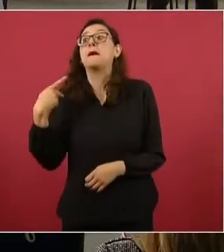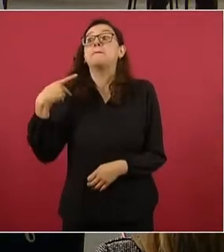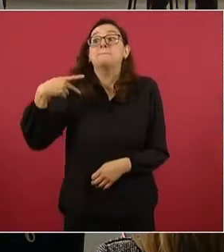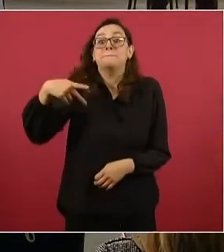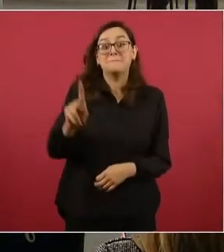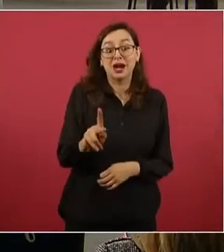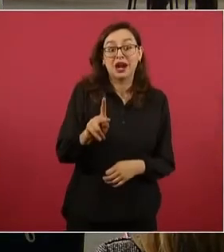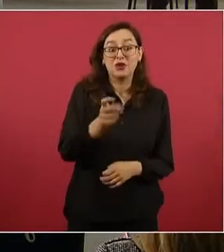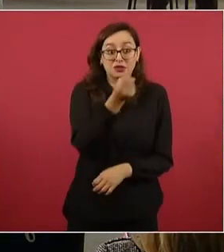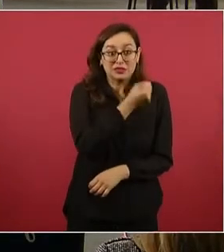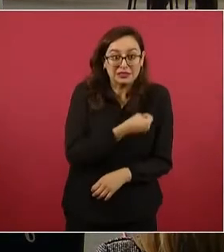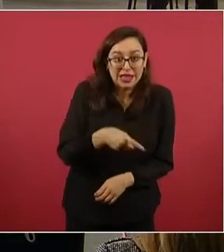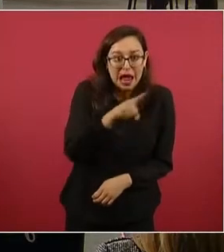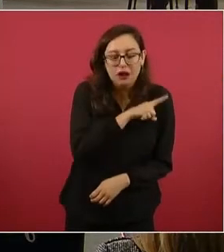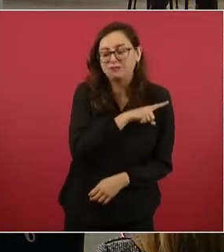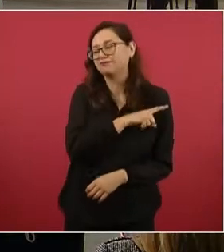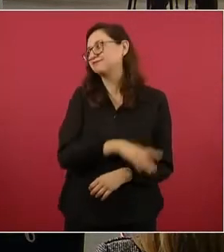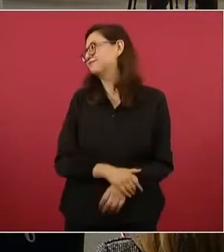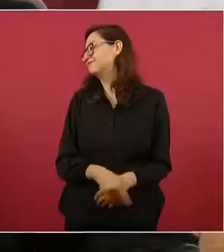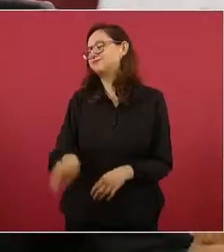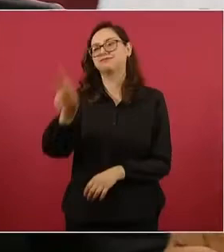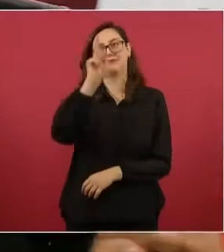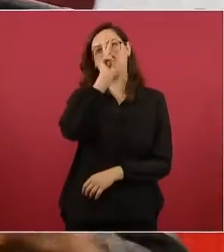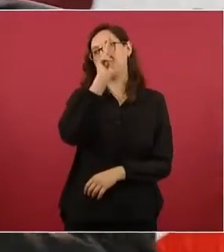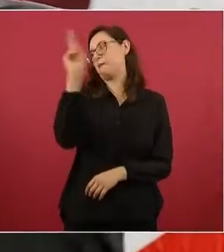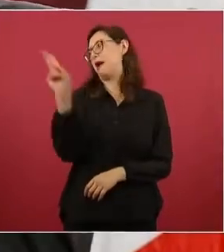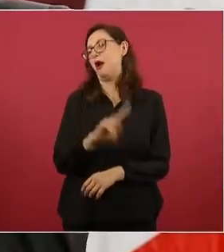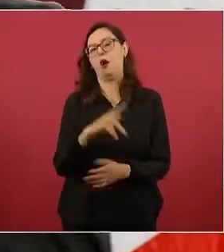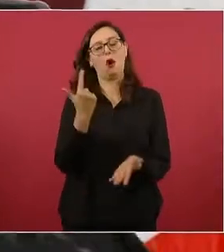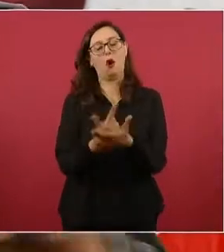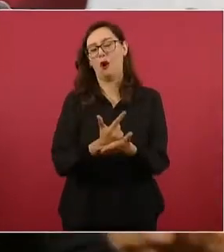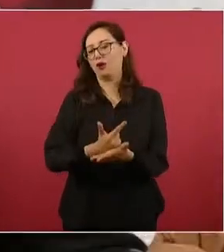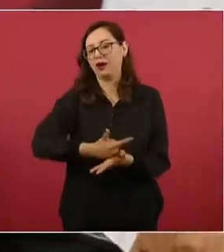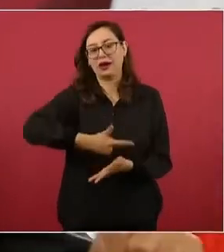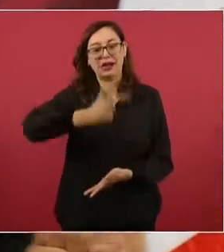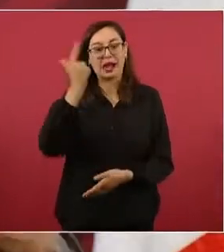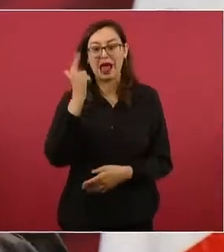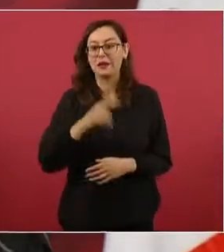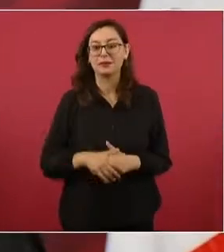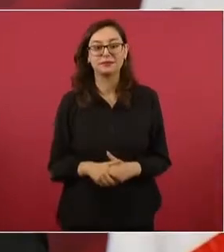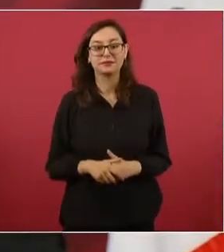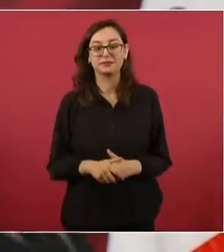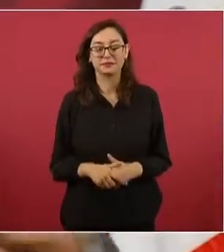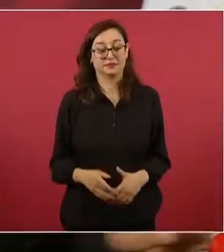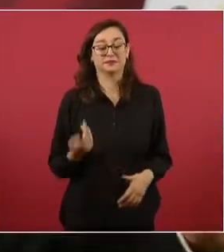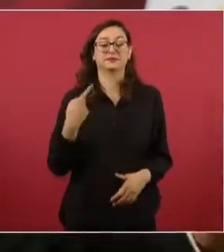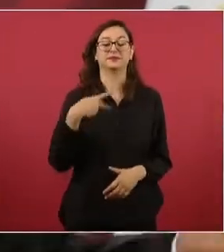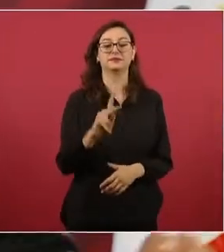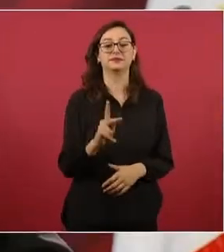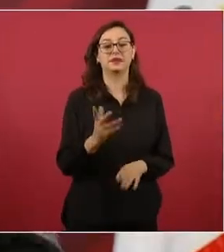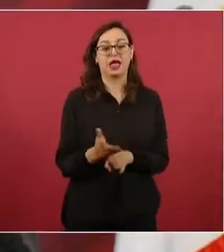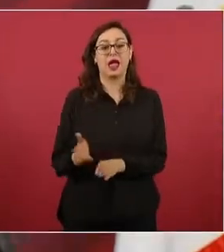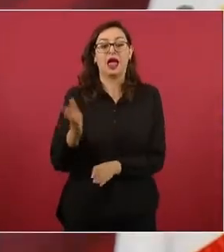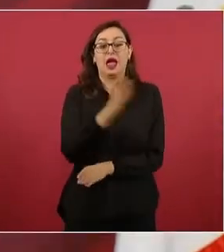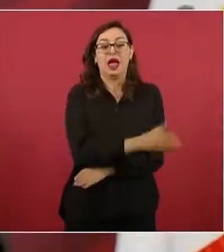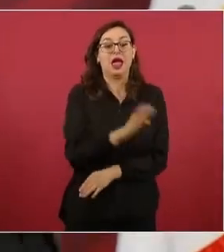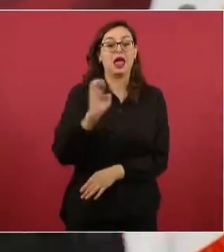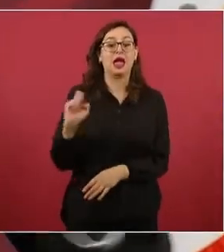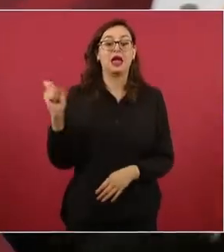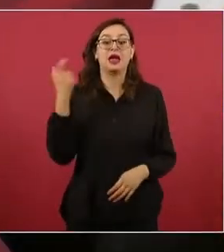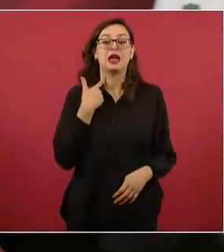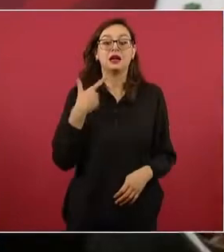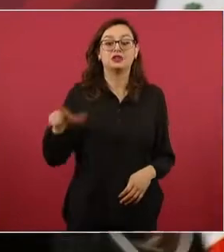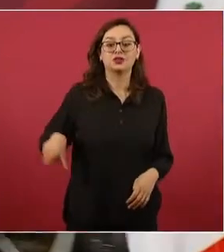Nada más que la campaña en contra de los maestros y de las maestras con la